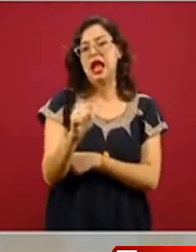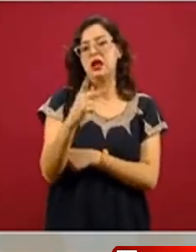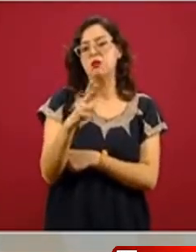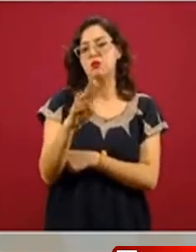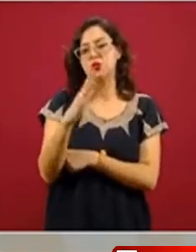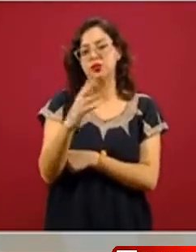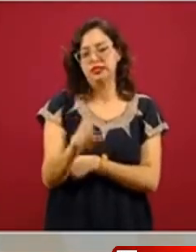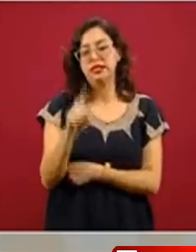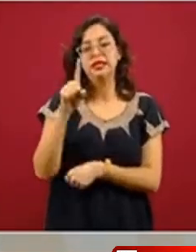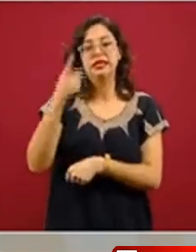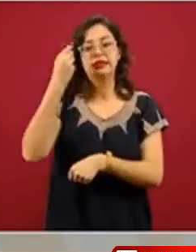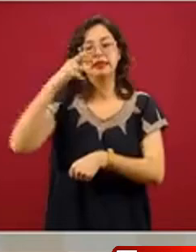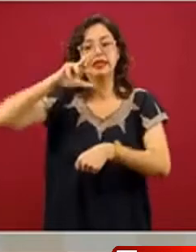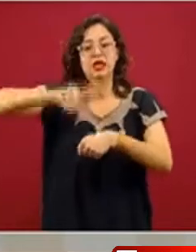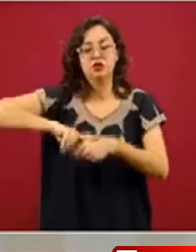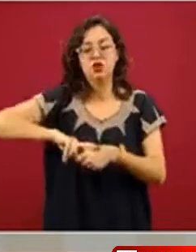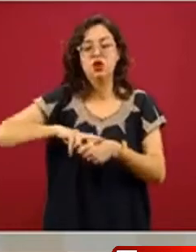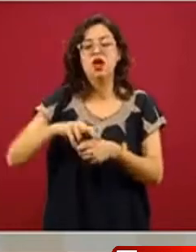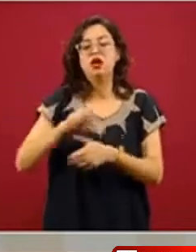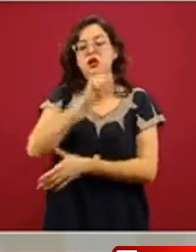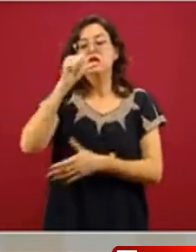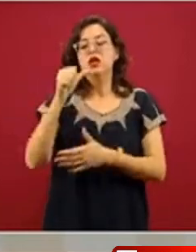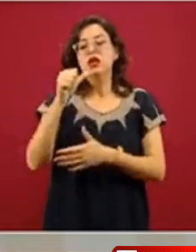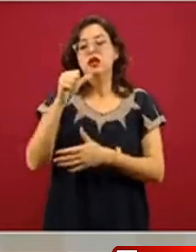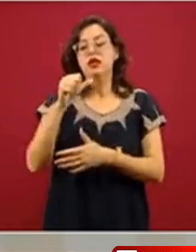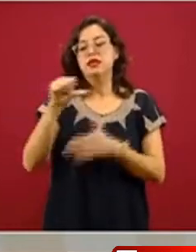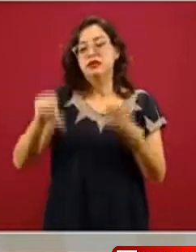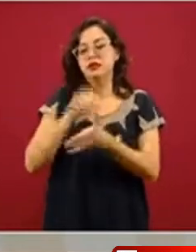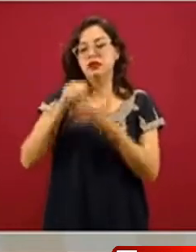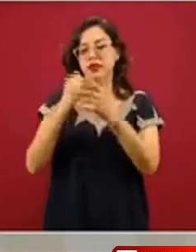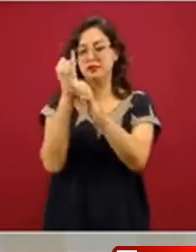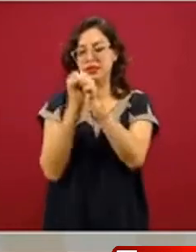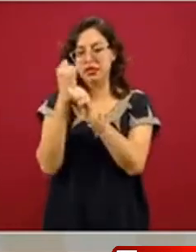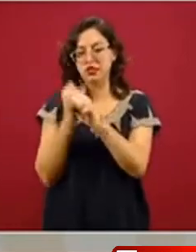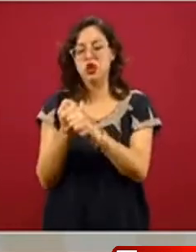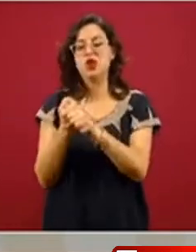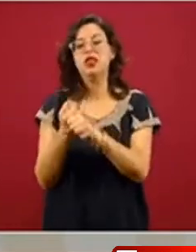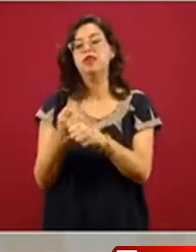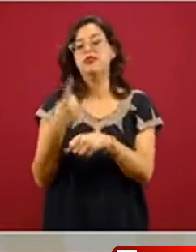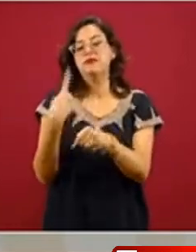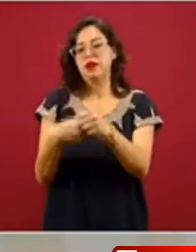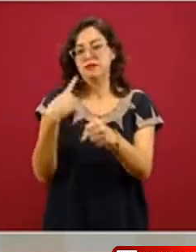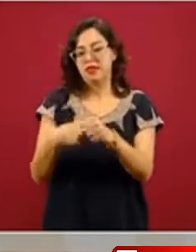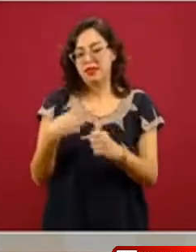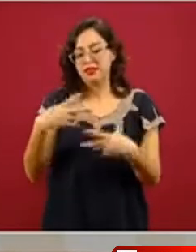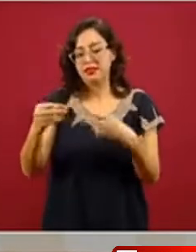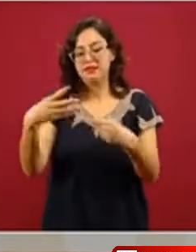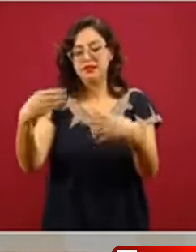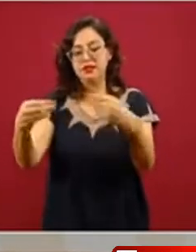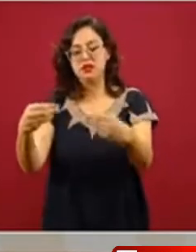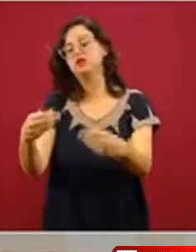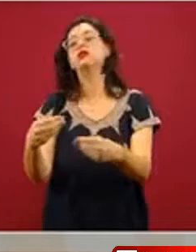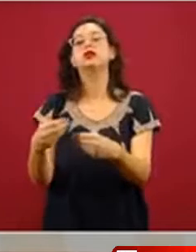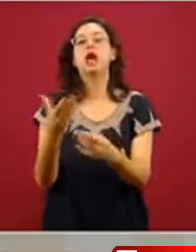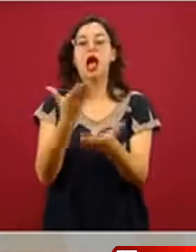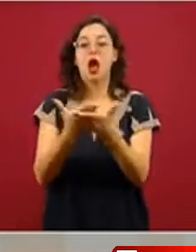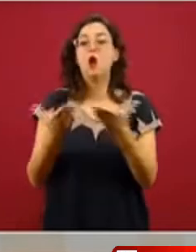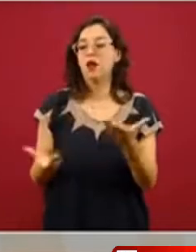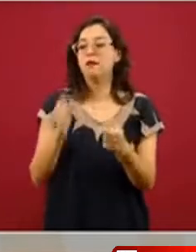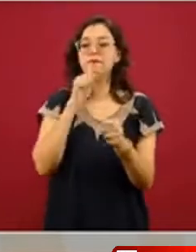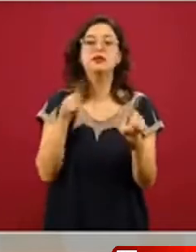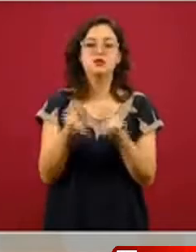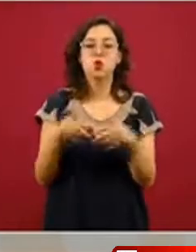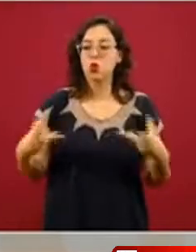es la directora del Centro de Investigación sobre Enfermedades Infecciosas del Instituto Nacional de Salud Pública y que ahora está colaborando con